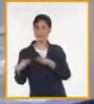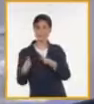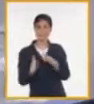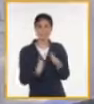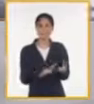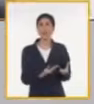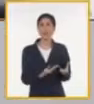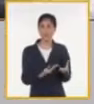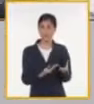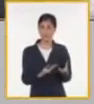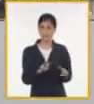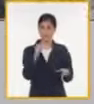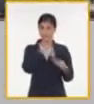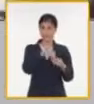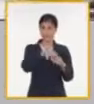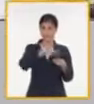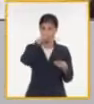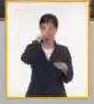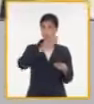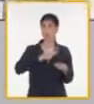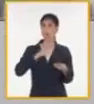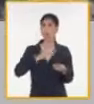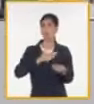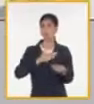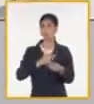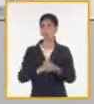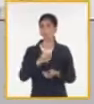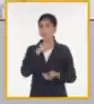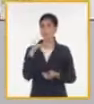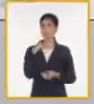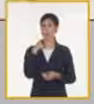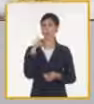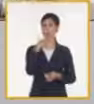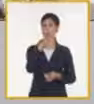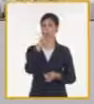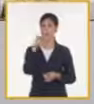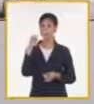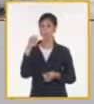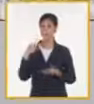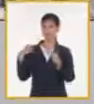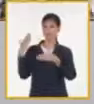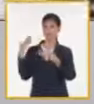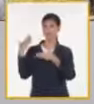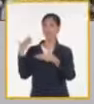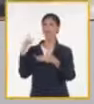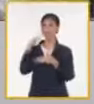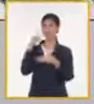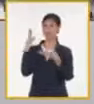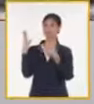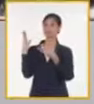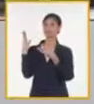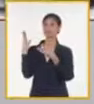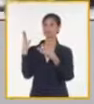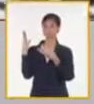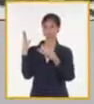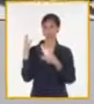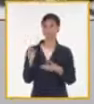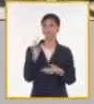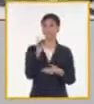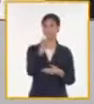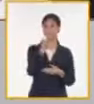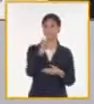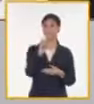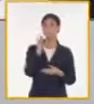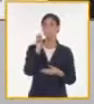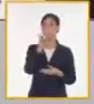sucedió en la década de la década del 90 donde se ejecutaron durante la administración Clinton 128 actos